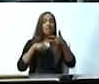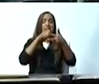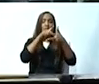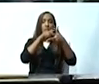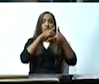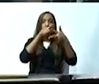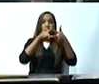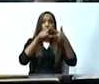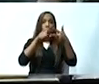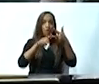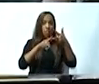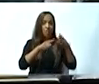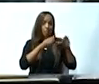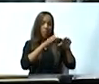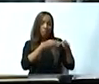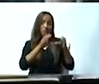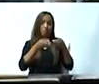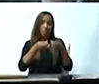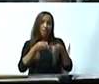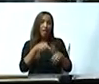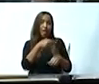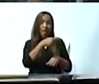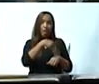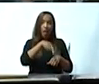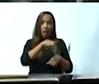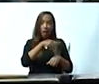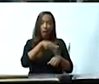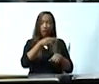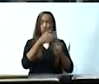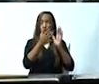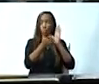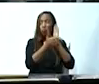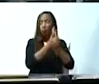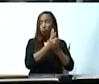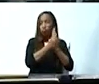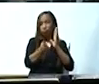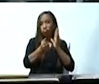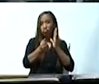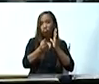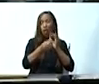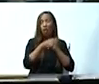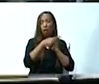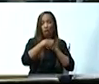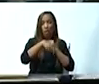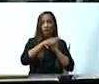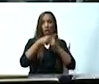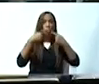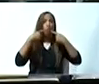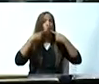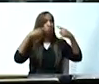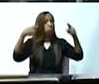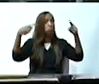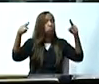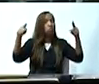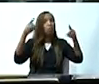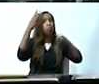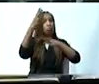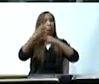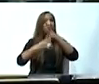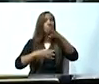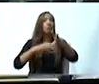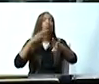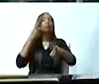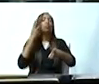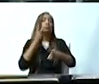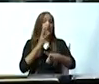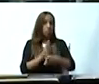califican, esa planta, como una de las 10 mejores en su clase en el mundo. Entonces, hoy